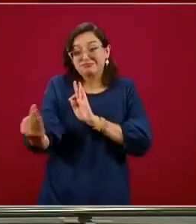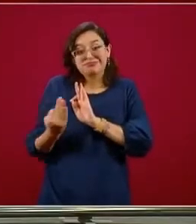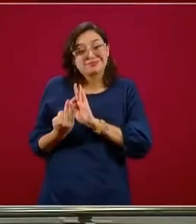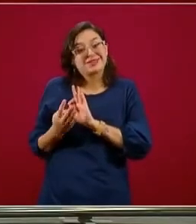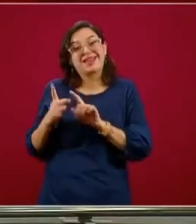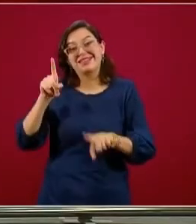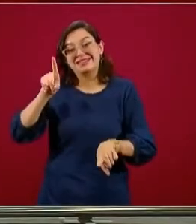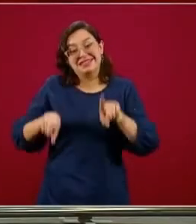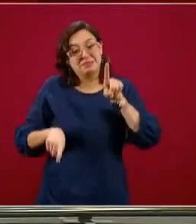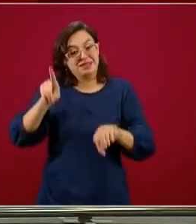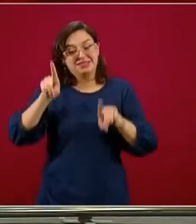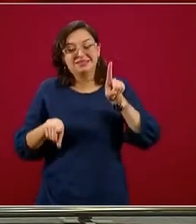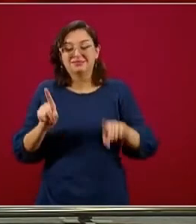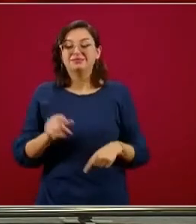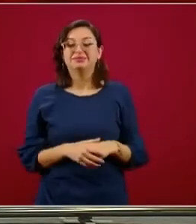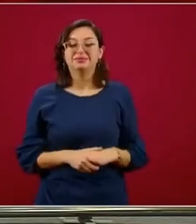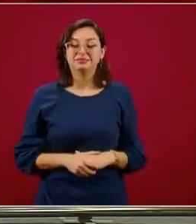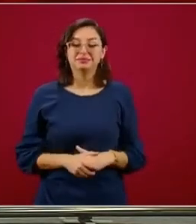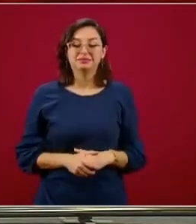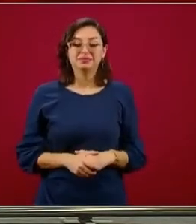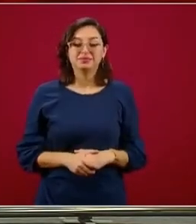tiene distintos propósitos.